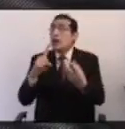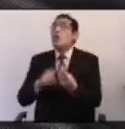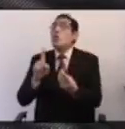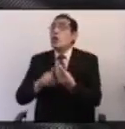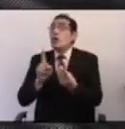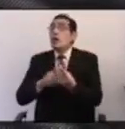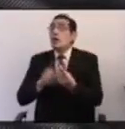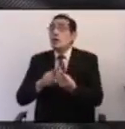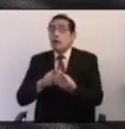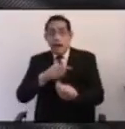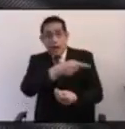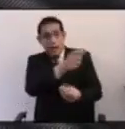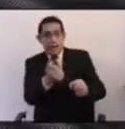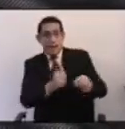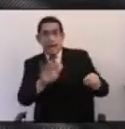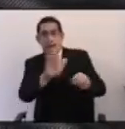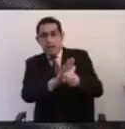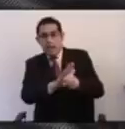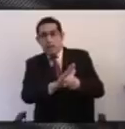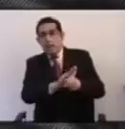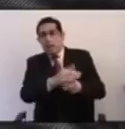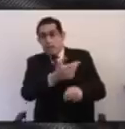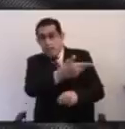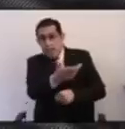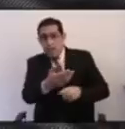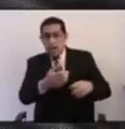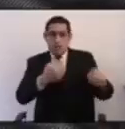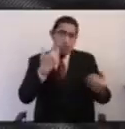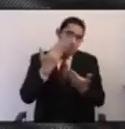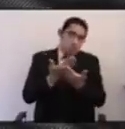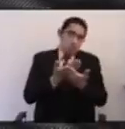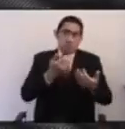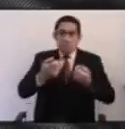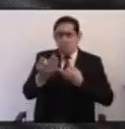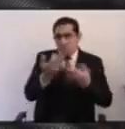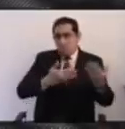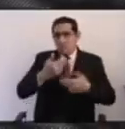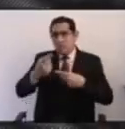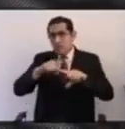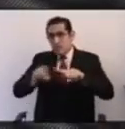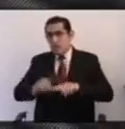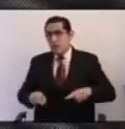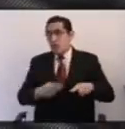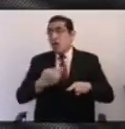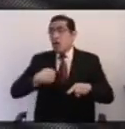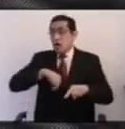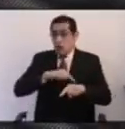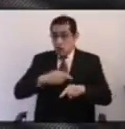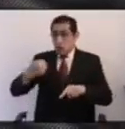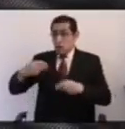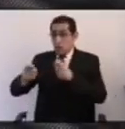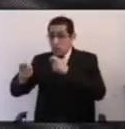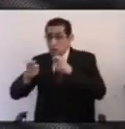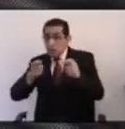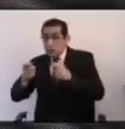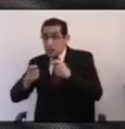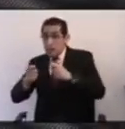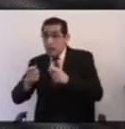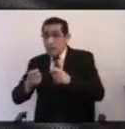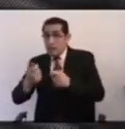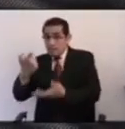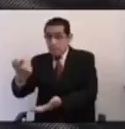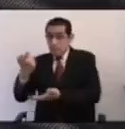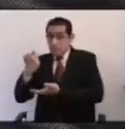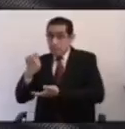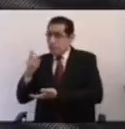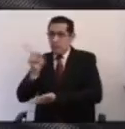fideicomiso de administración. Hacer una precisión de lo que decía el licenciado Gaitán, los recursos no los controlamos nosotros directamente. Todos los